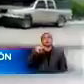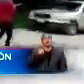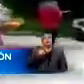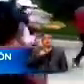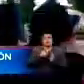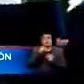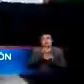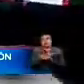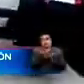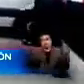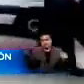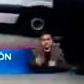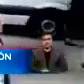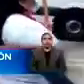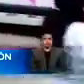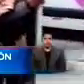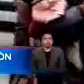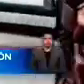comida.